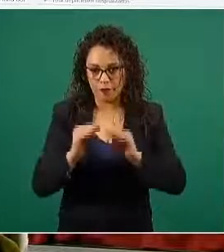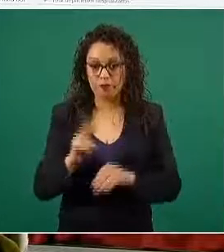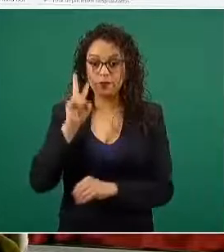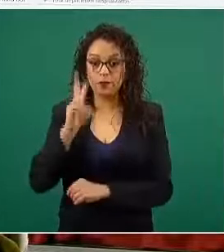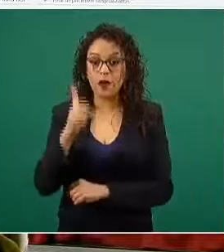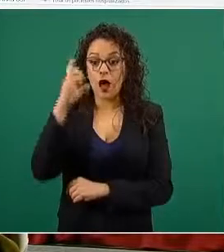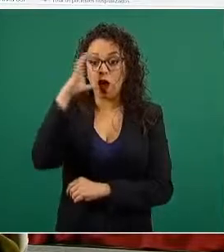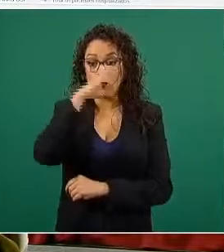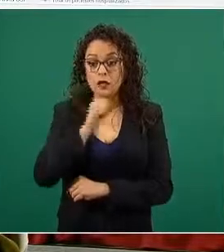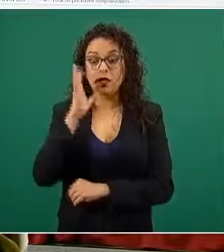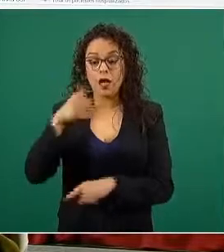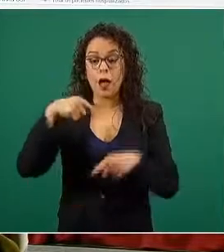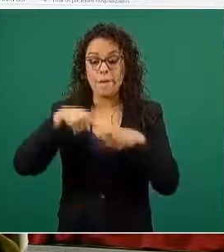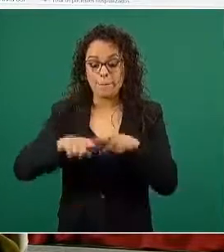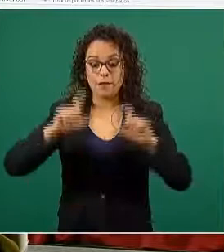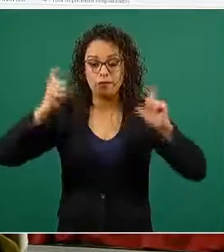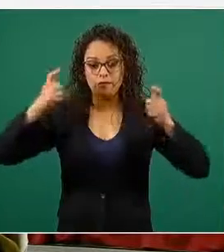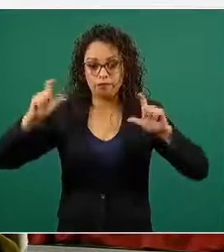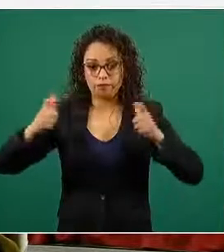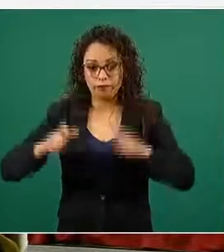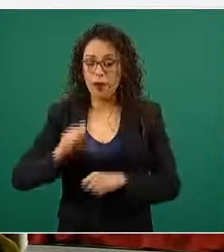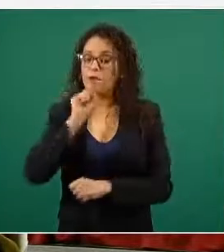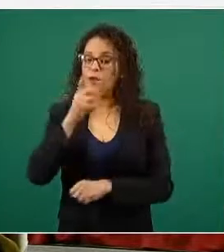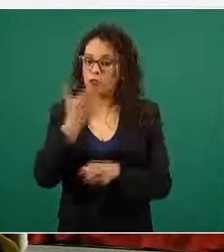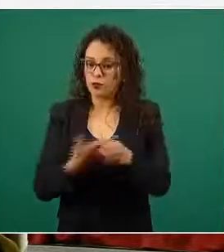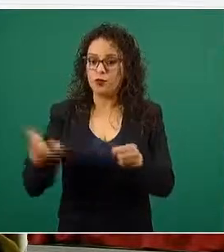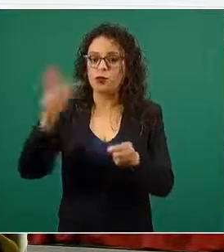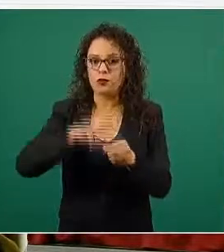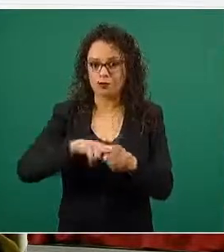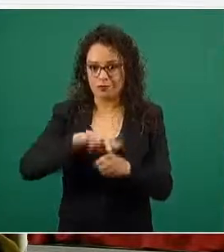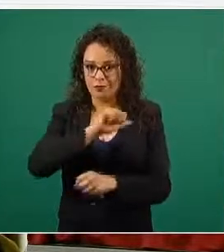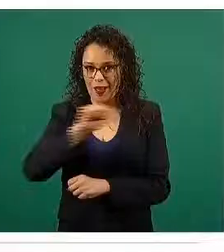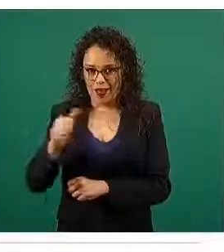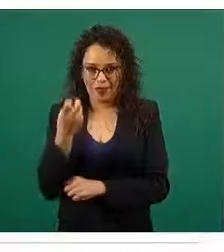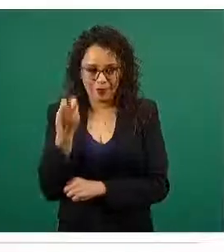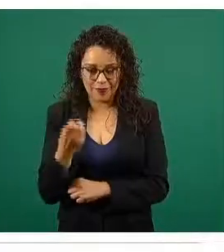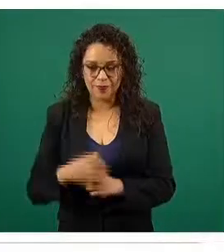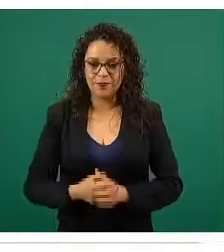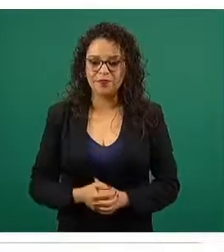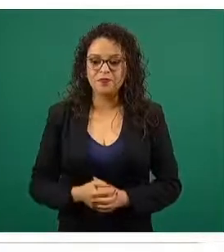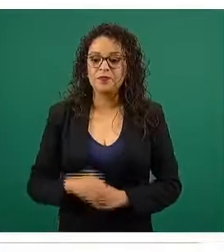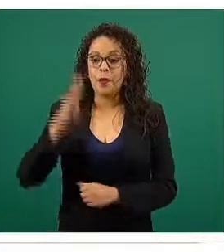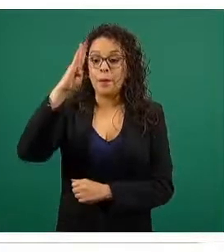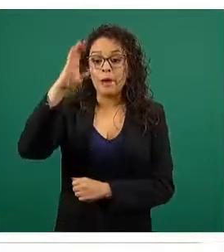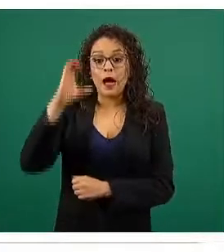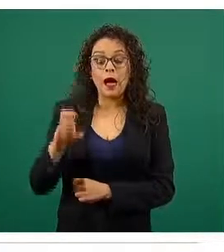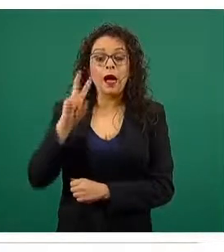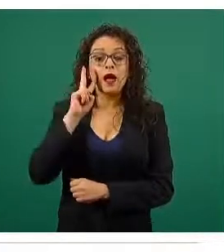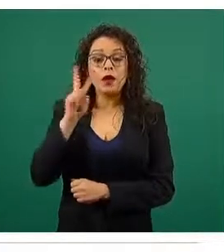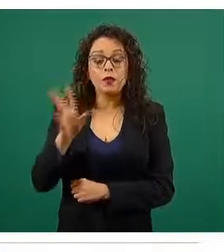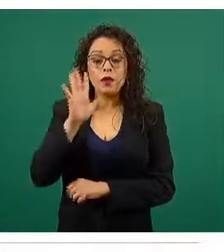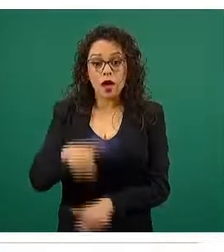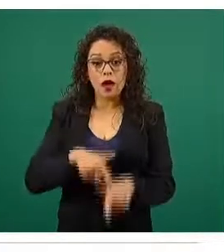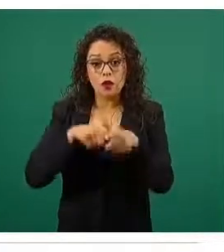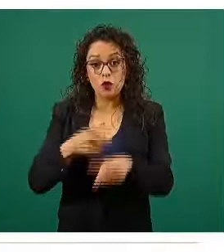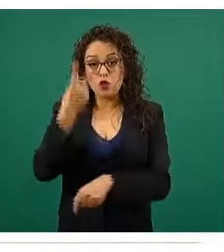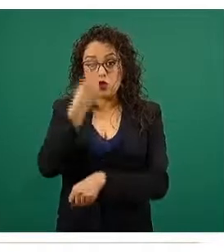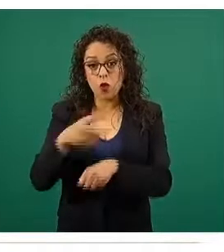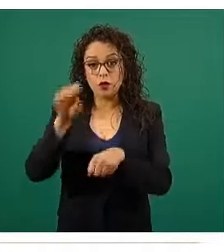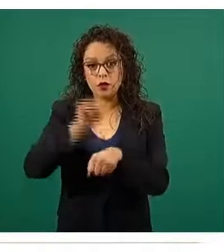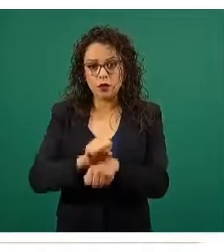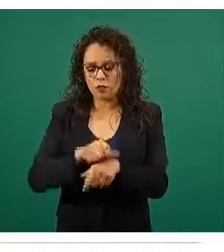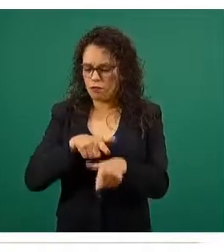descenso también en la hospitalización. La siguiente. En Baja California también vemos ya 2 semanas consecutivas de descenso